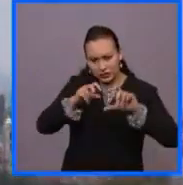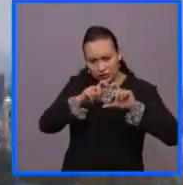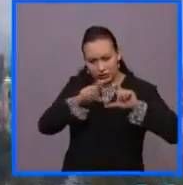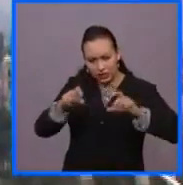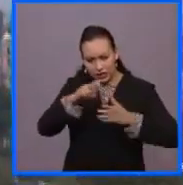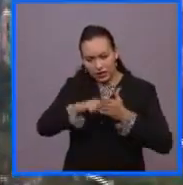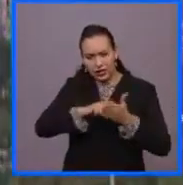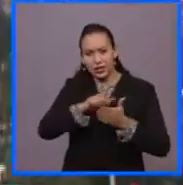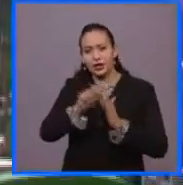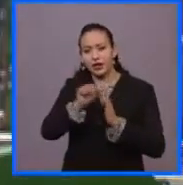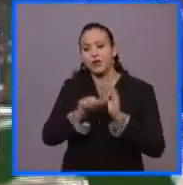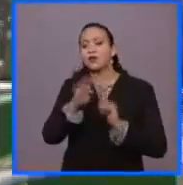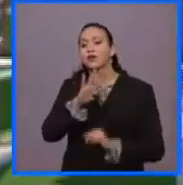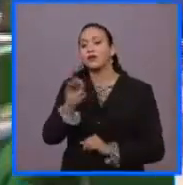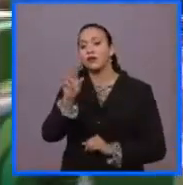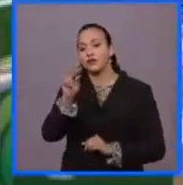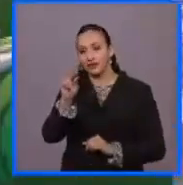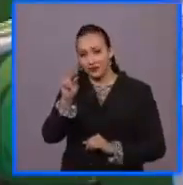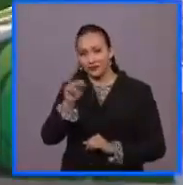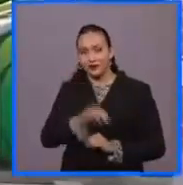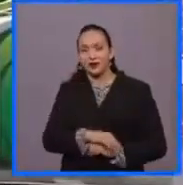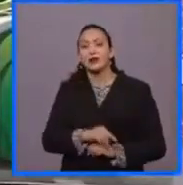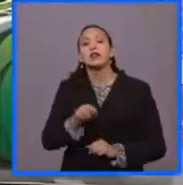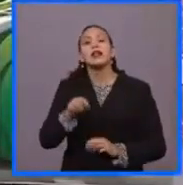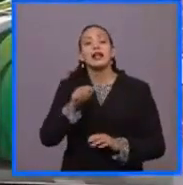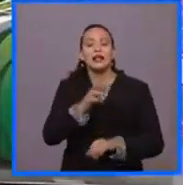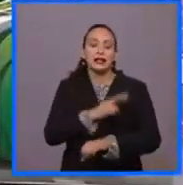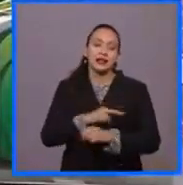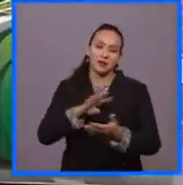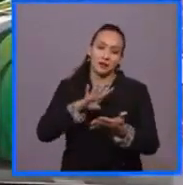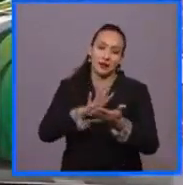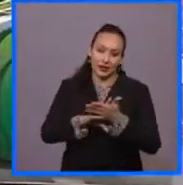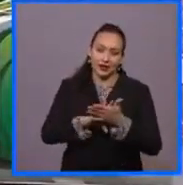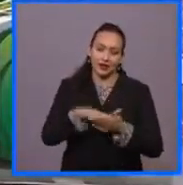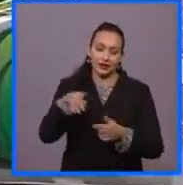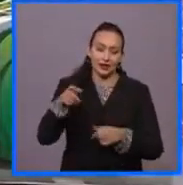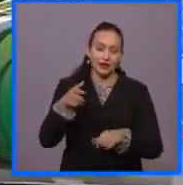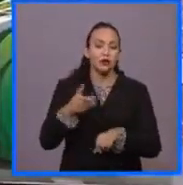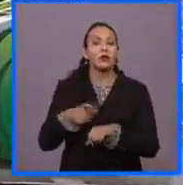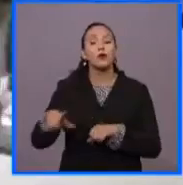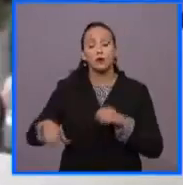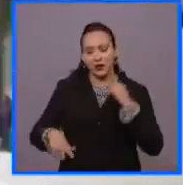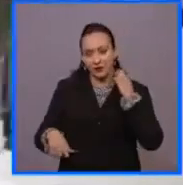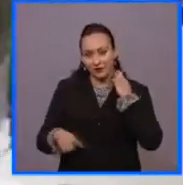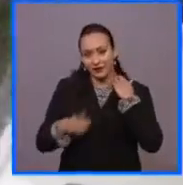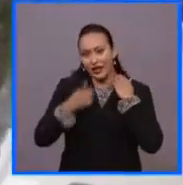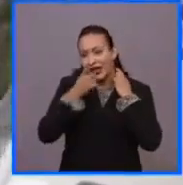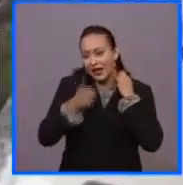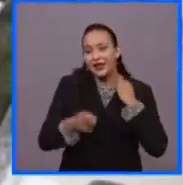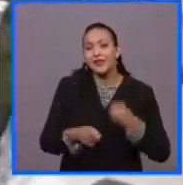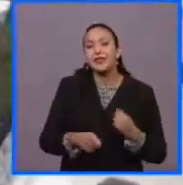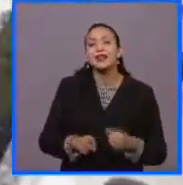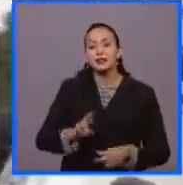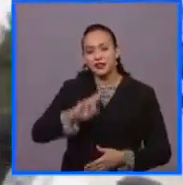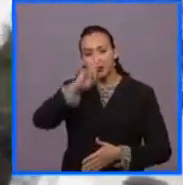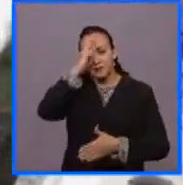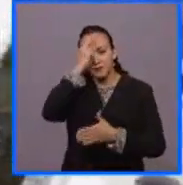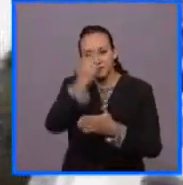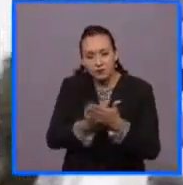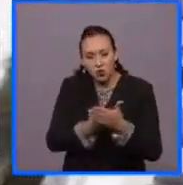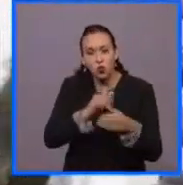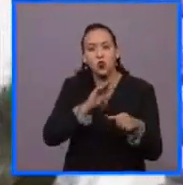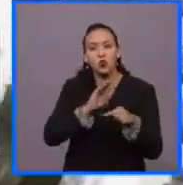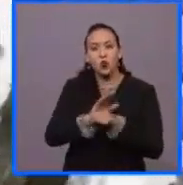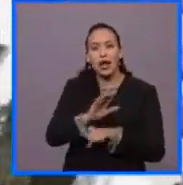la reforma al artículo 480 del Código Penal del Estado, que tipifica el delito de ciberasedio,